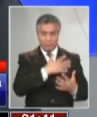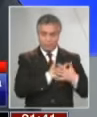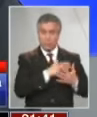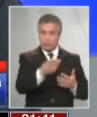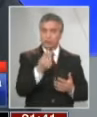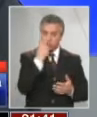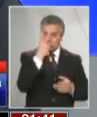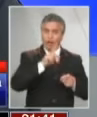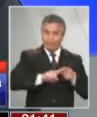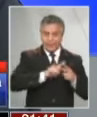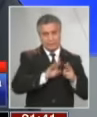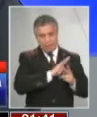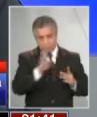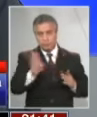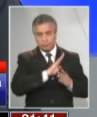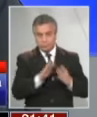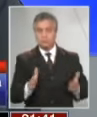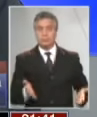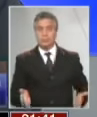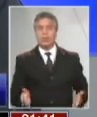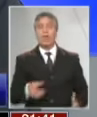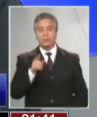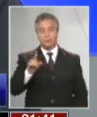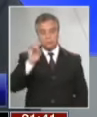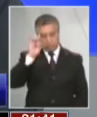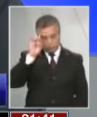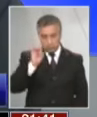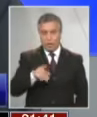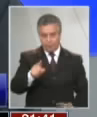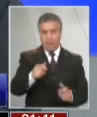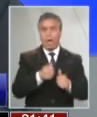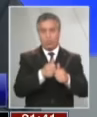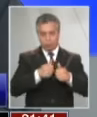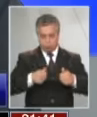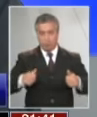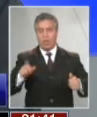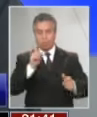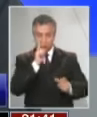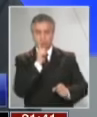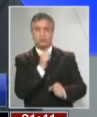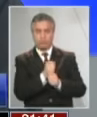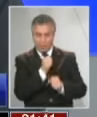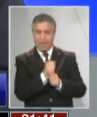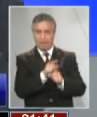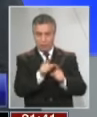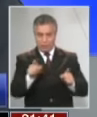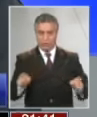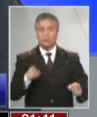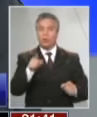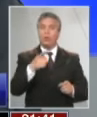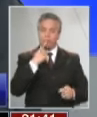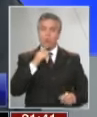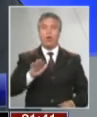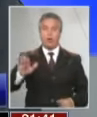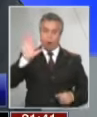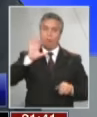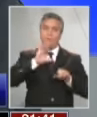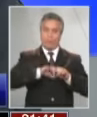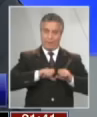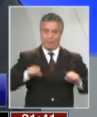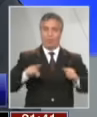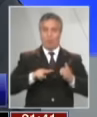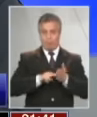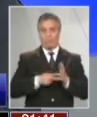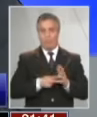y yo lo siento en la región, tienen que tener y saber que contamos con autoridades que están trabajando con ellas, que están comprometidos con los problemas, y además